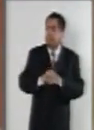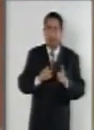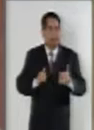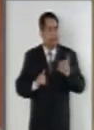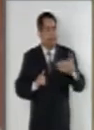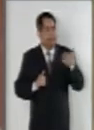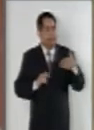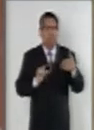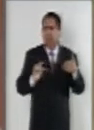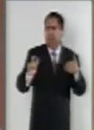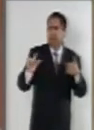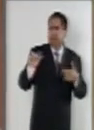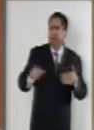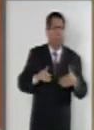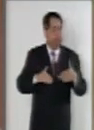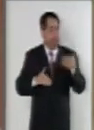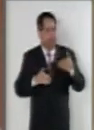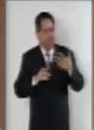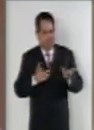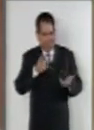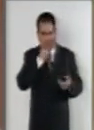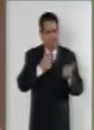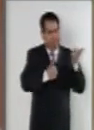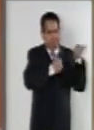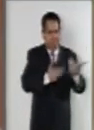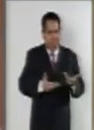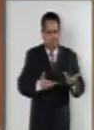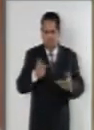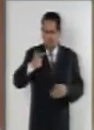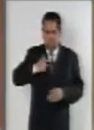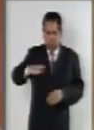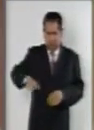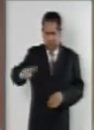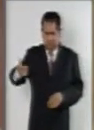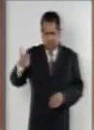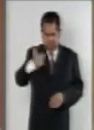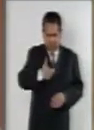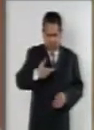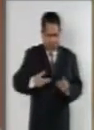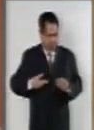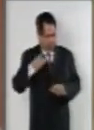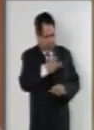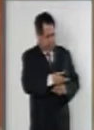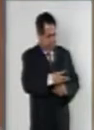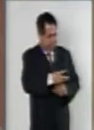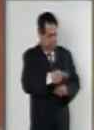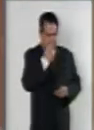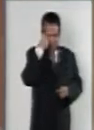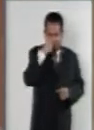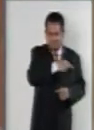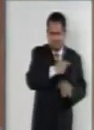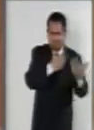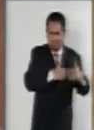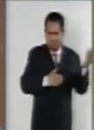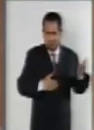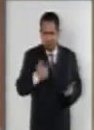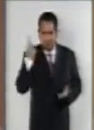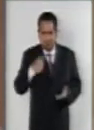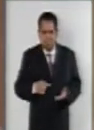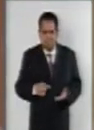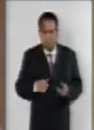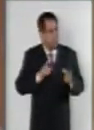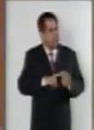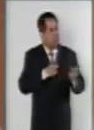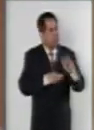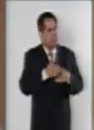pues no que van a traer capitales, pues los, si los va a poner el propio gobierno a través de la banca de desarrollo, ¿cuál, de qué